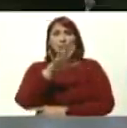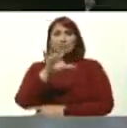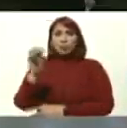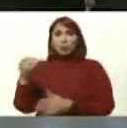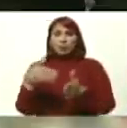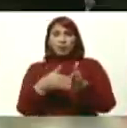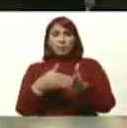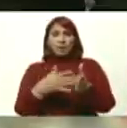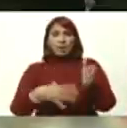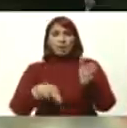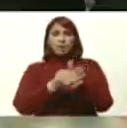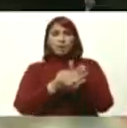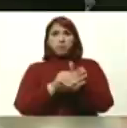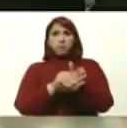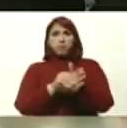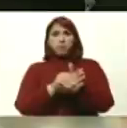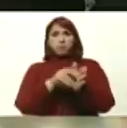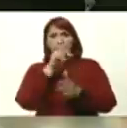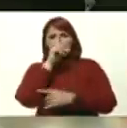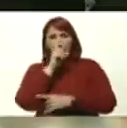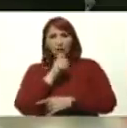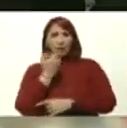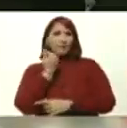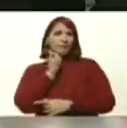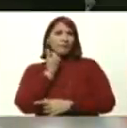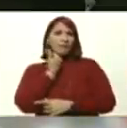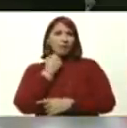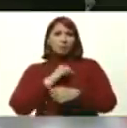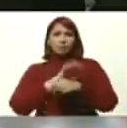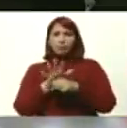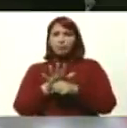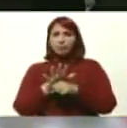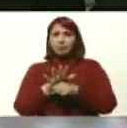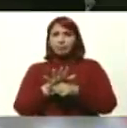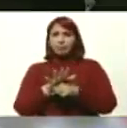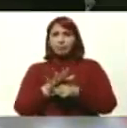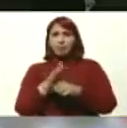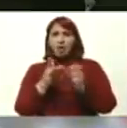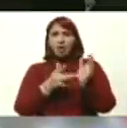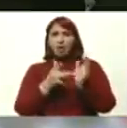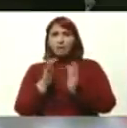regresaron en la época de la pandemia, entre abril